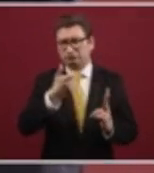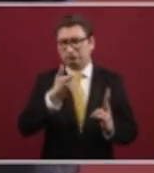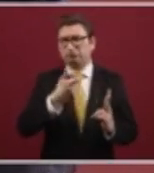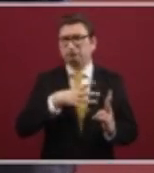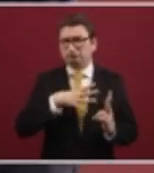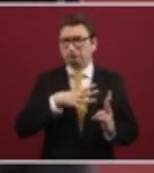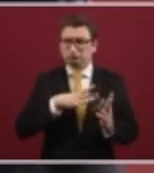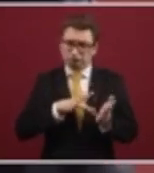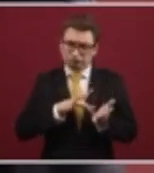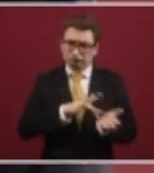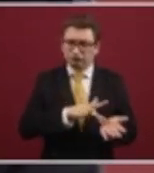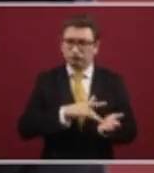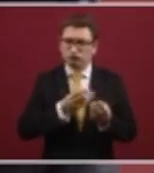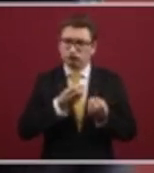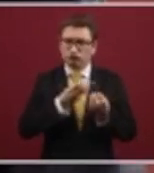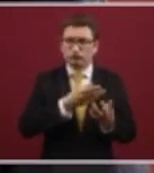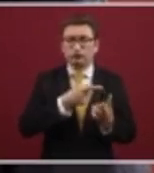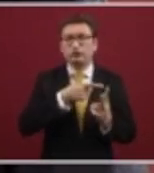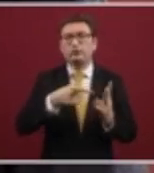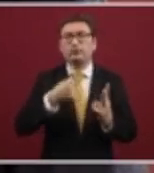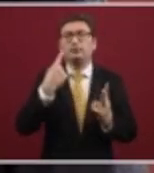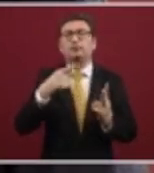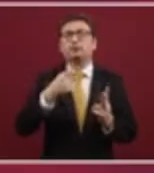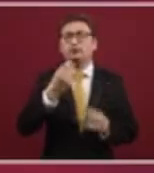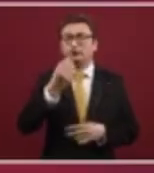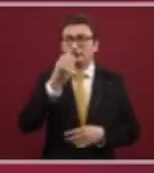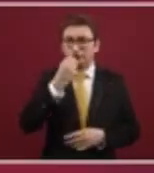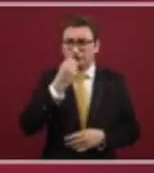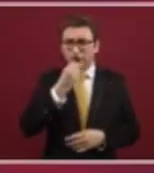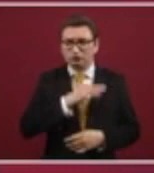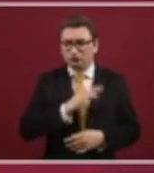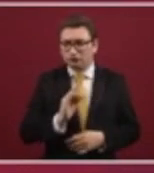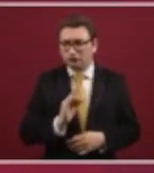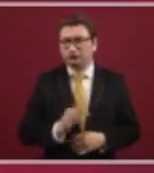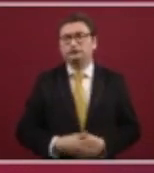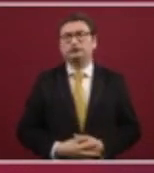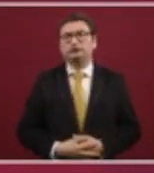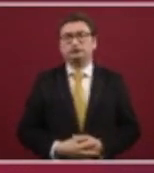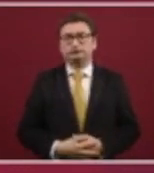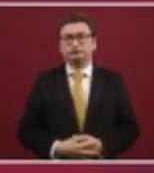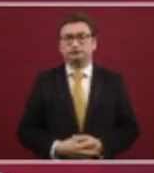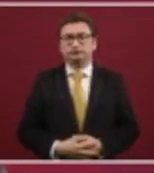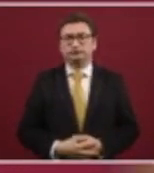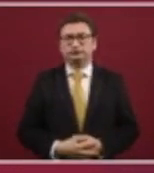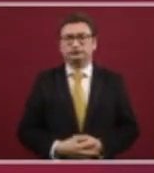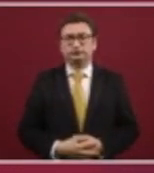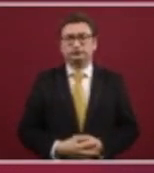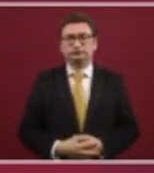para ayudarse en sus alimentos. ¿Y cuántos?